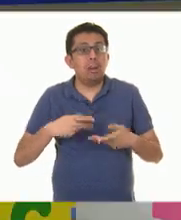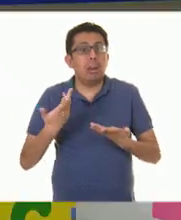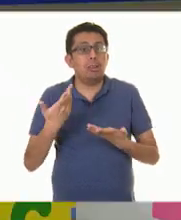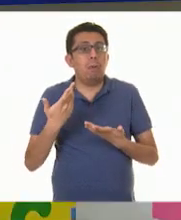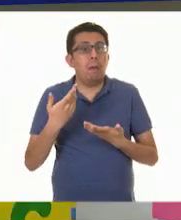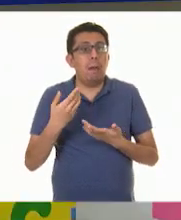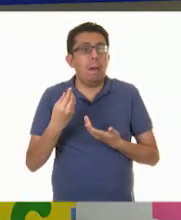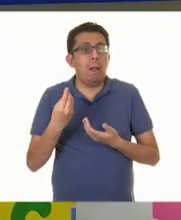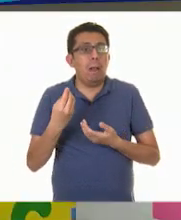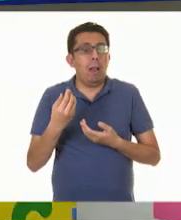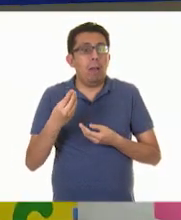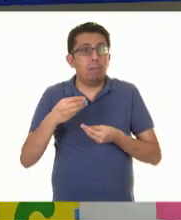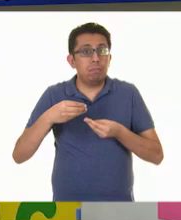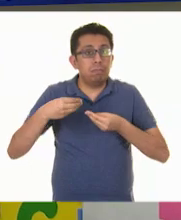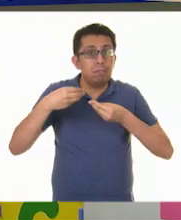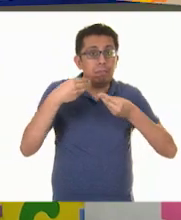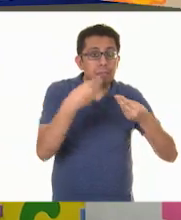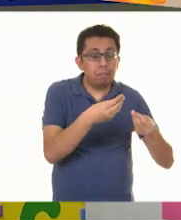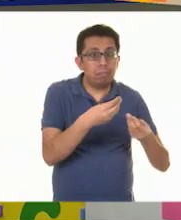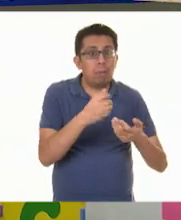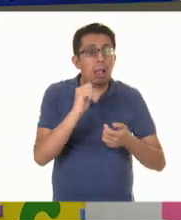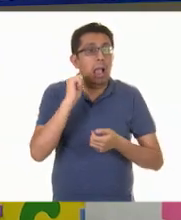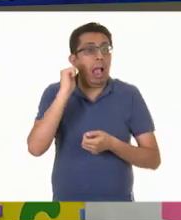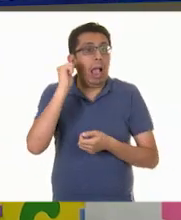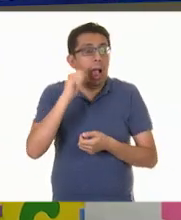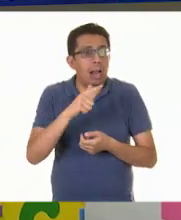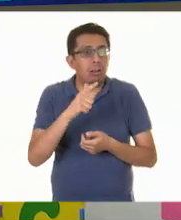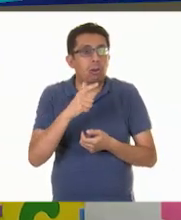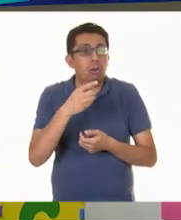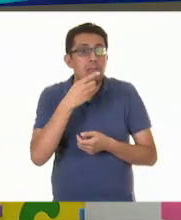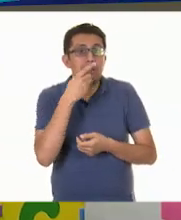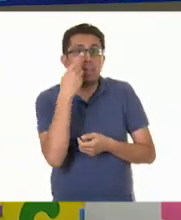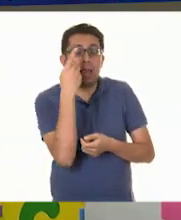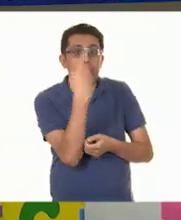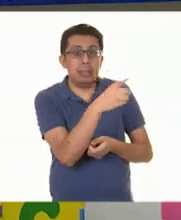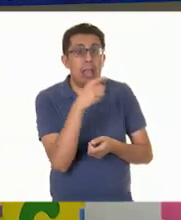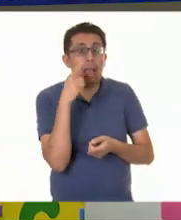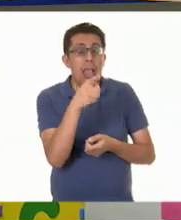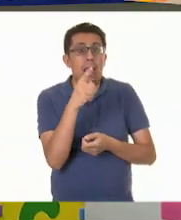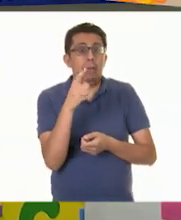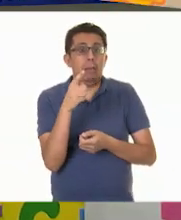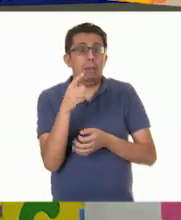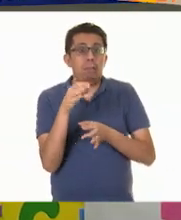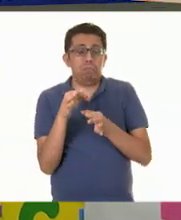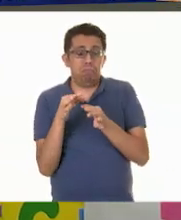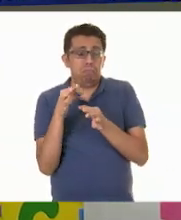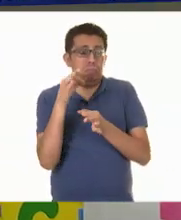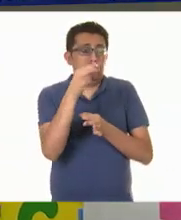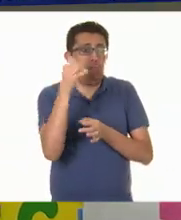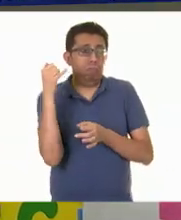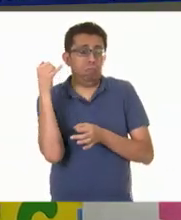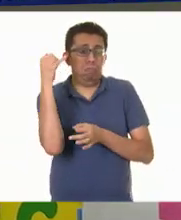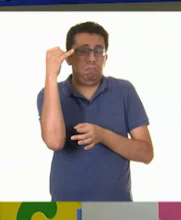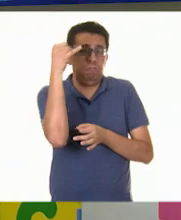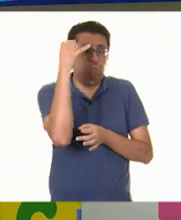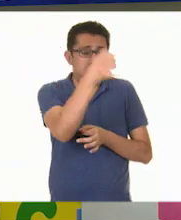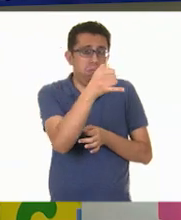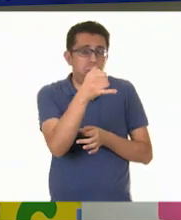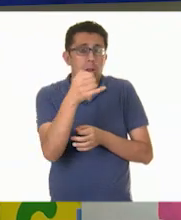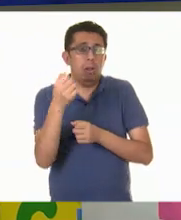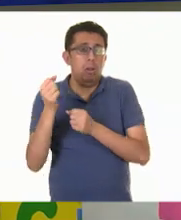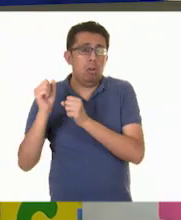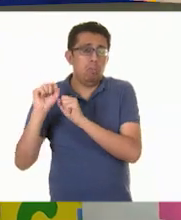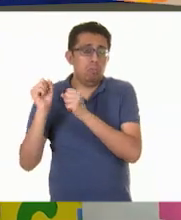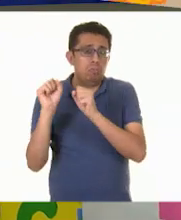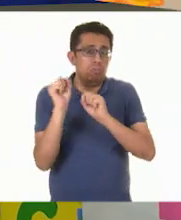quienes recorrían enormes distancias para poder llevar un mensaje o intercambiar las noticias o entregar las pinturas que tal vez